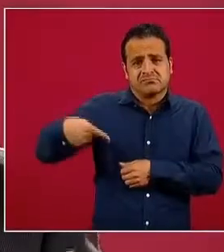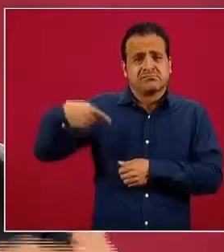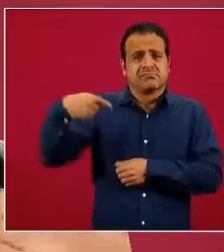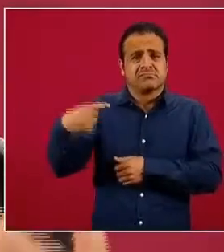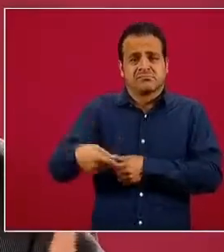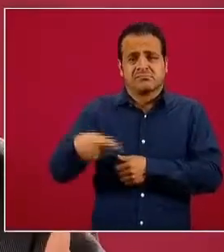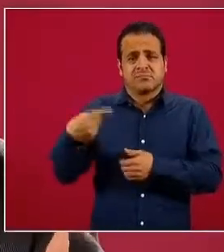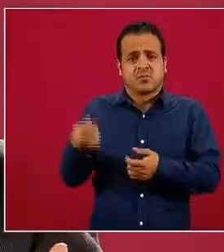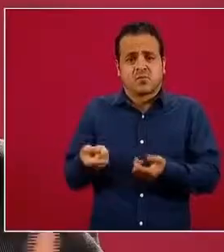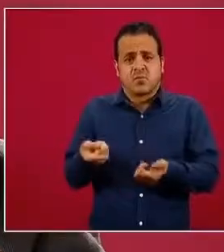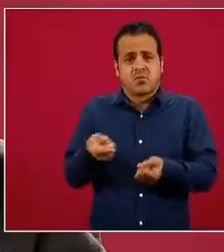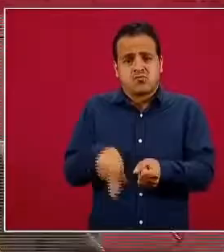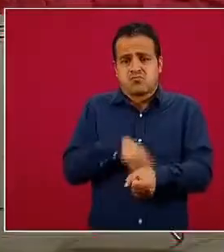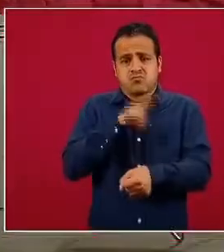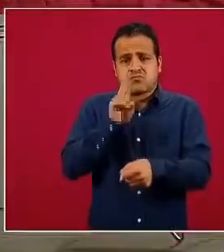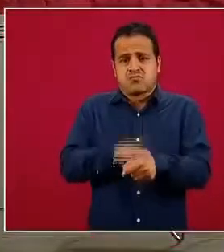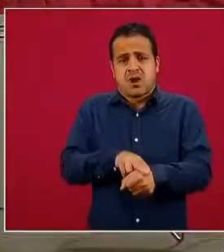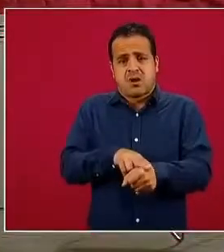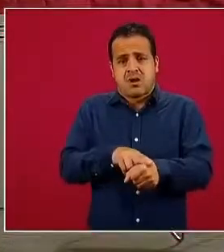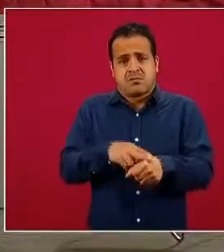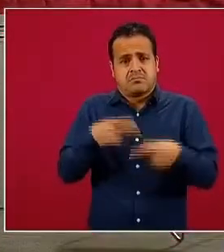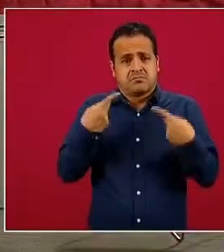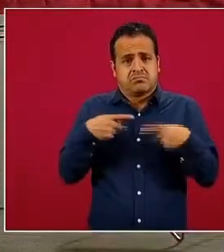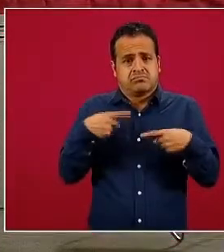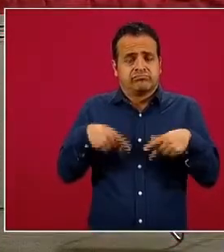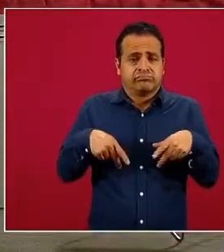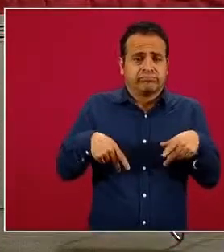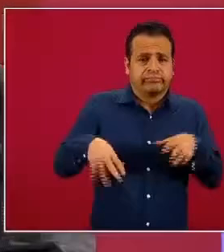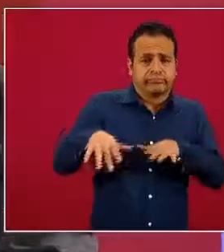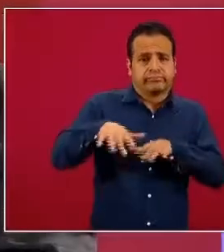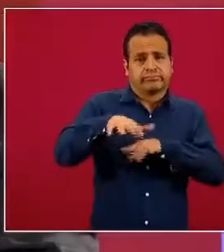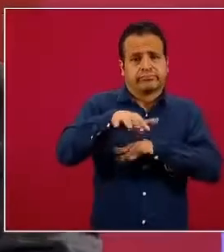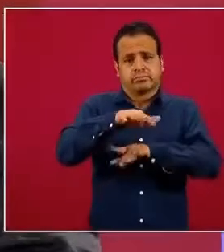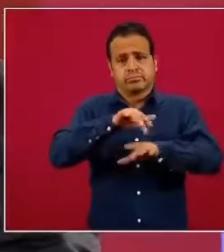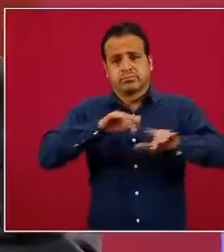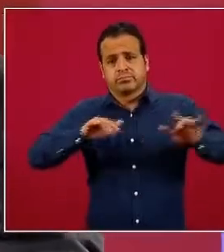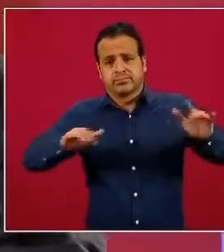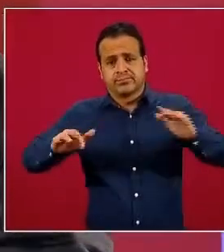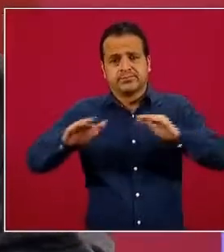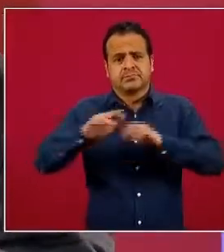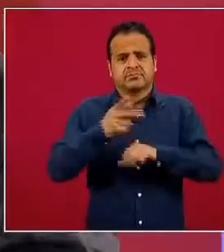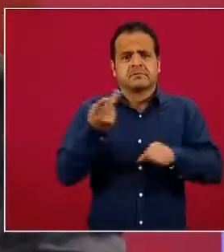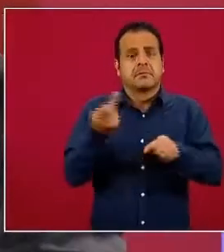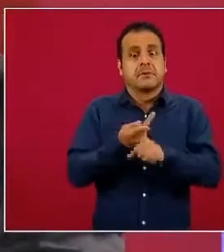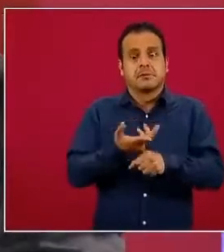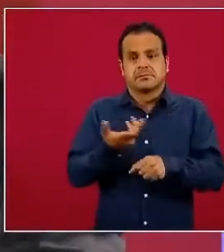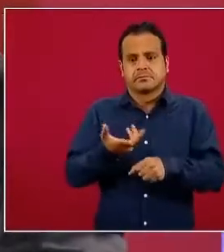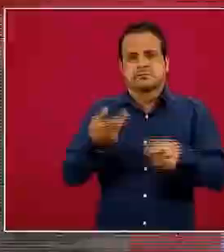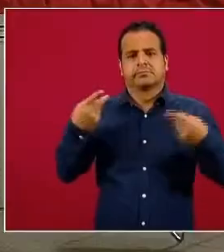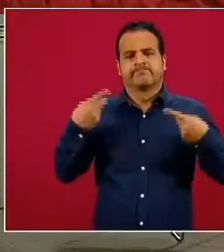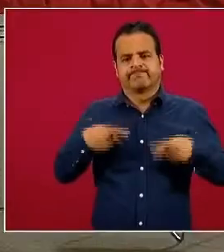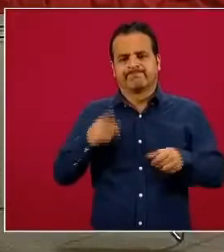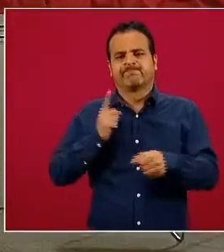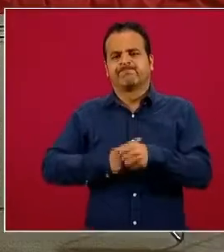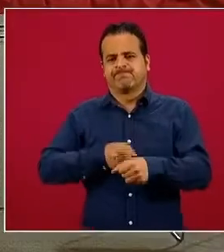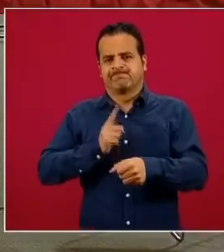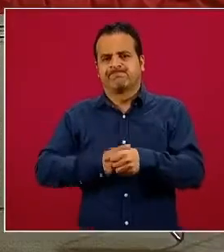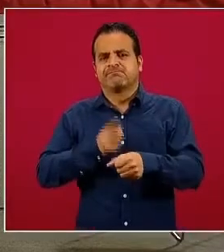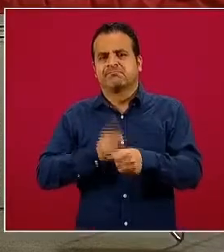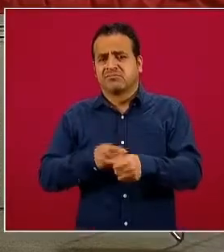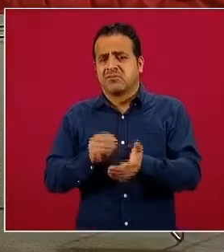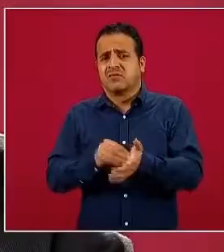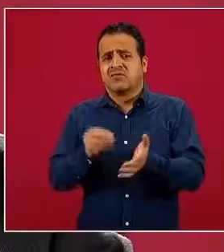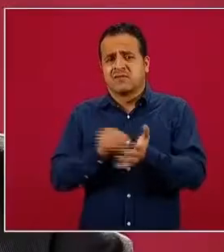y lo que significa es que todavía hay suficiente cantidad de personas contagiantes